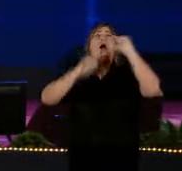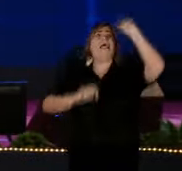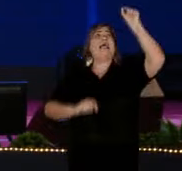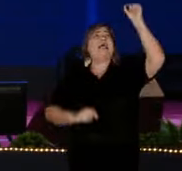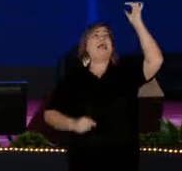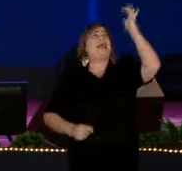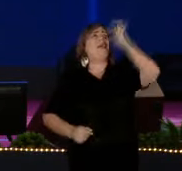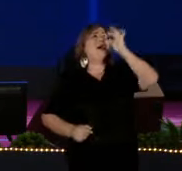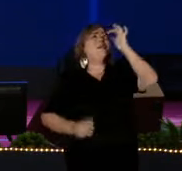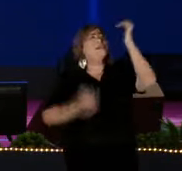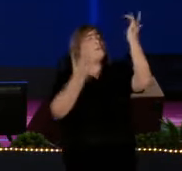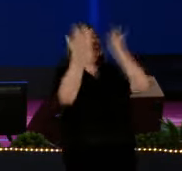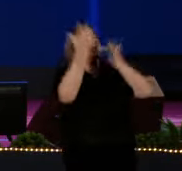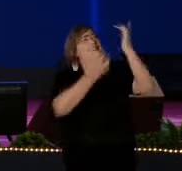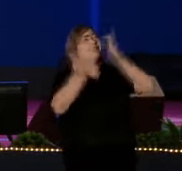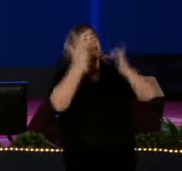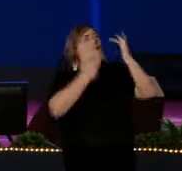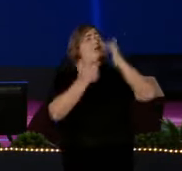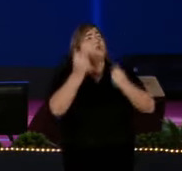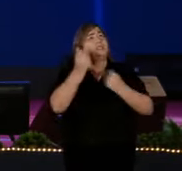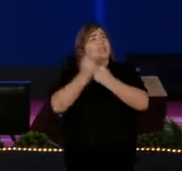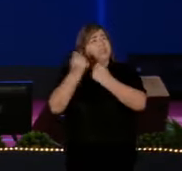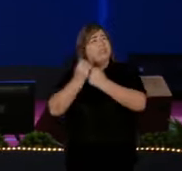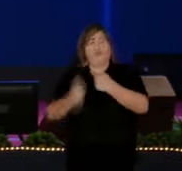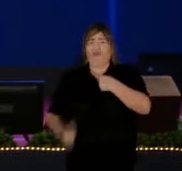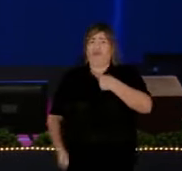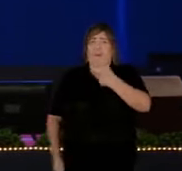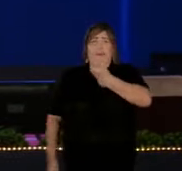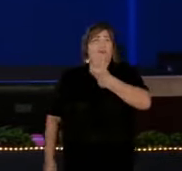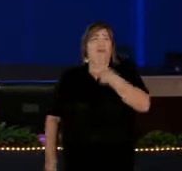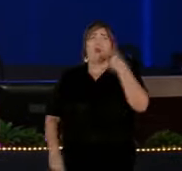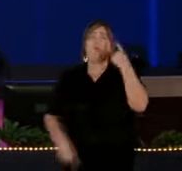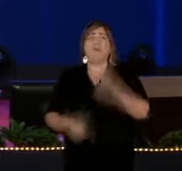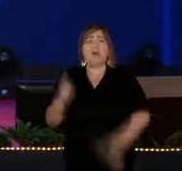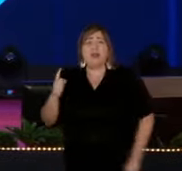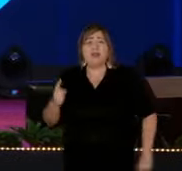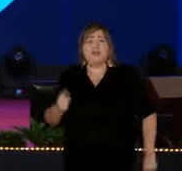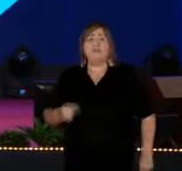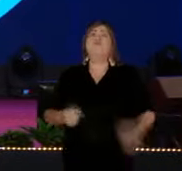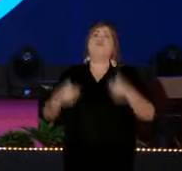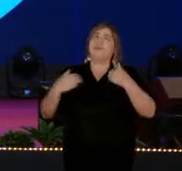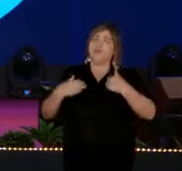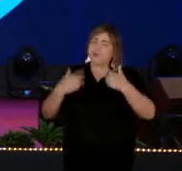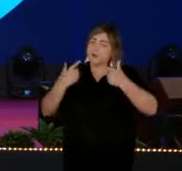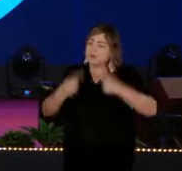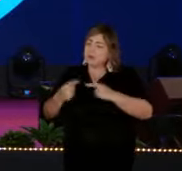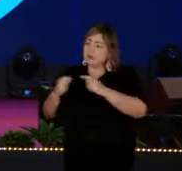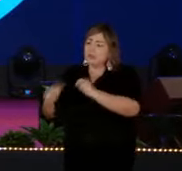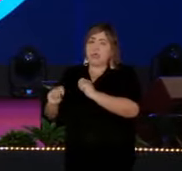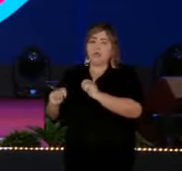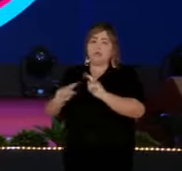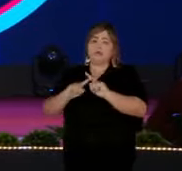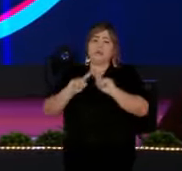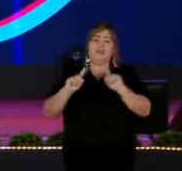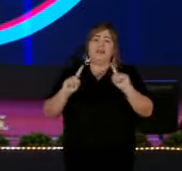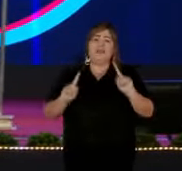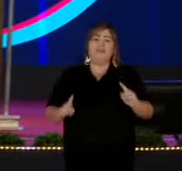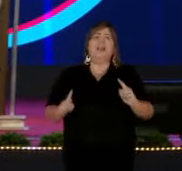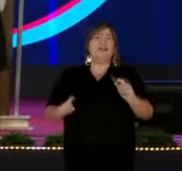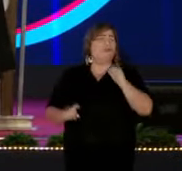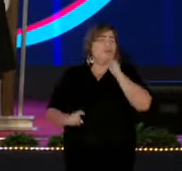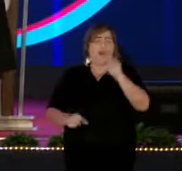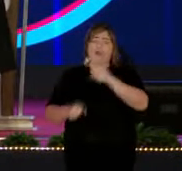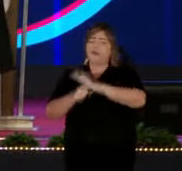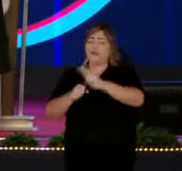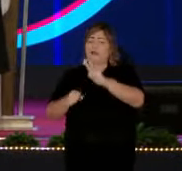ayuda, nos sostiene, porque no es por nuestros méritos. Hacemos la parte nuestra, pero con todo lo que hacemos no es